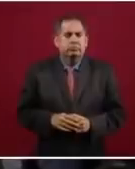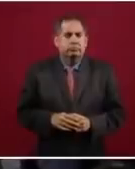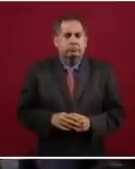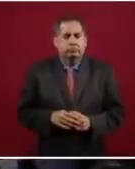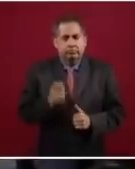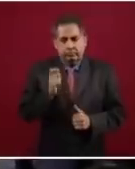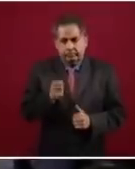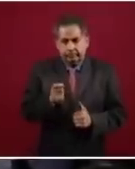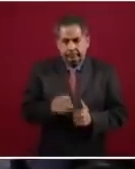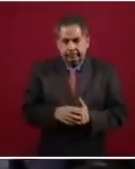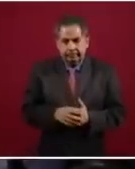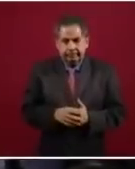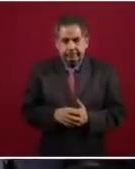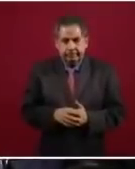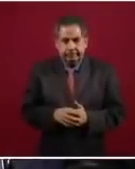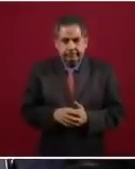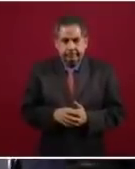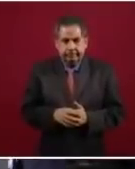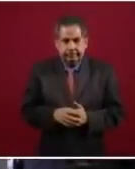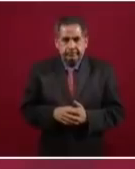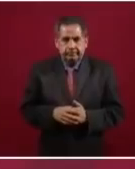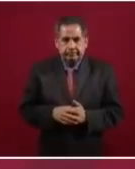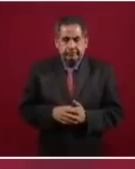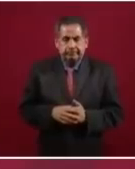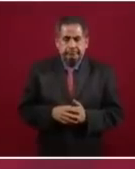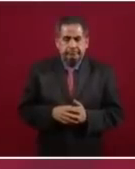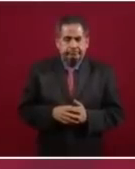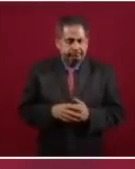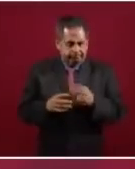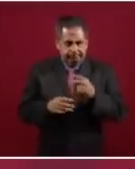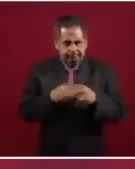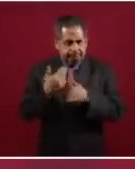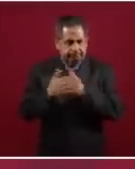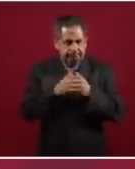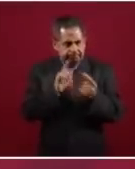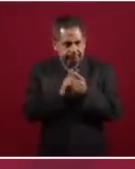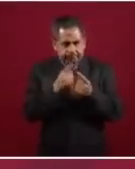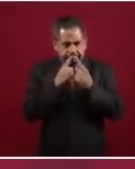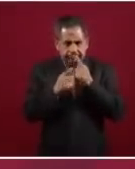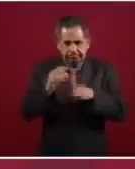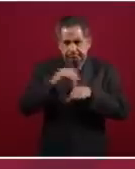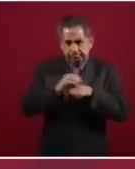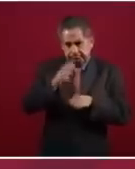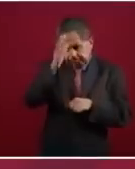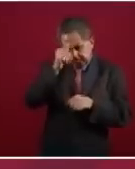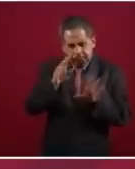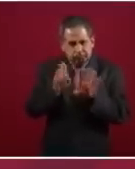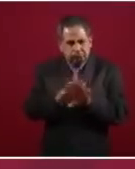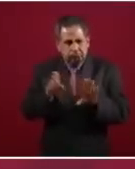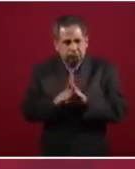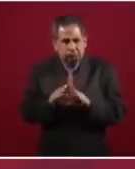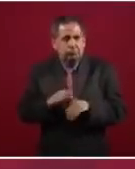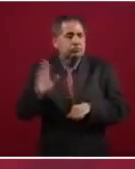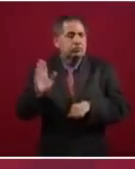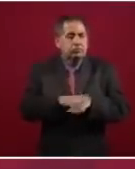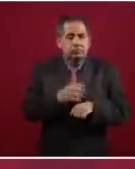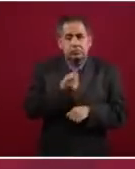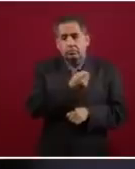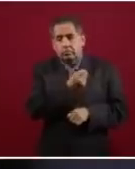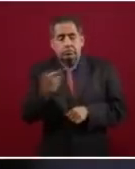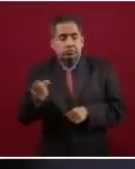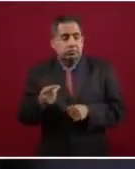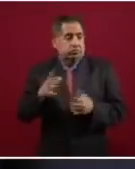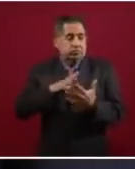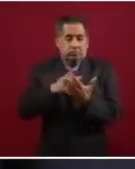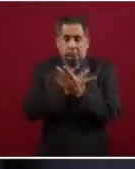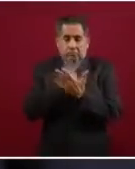y vamos a ponernos de acuerdo o a terminar de ponernos de acuerdo porque hay muchos